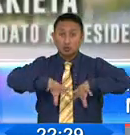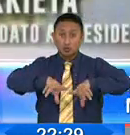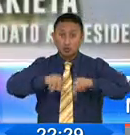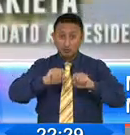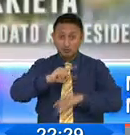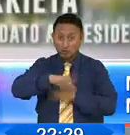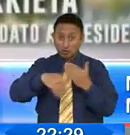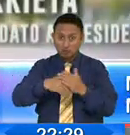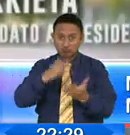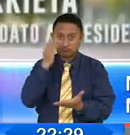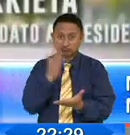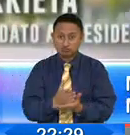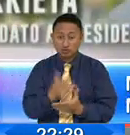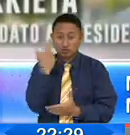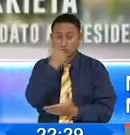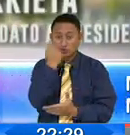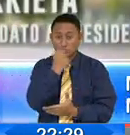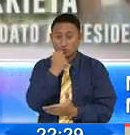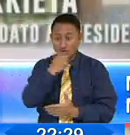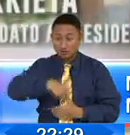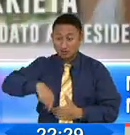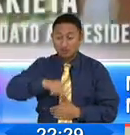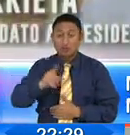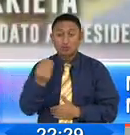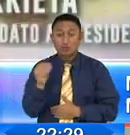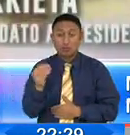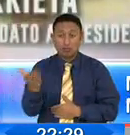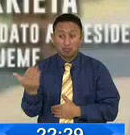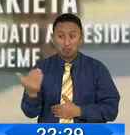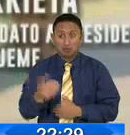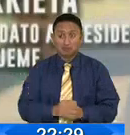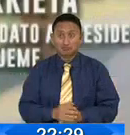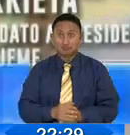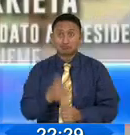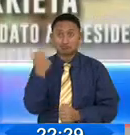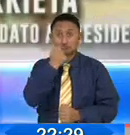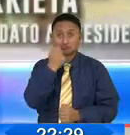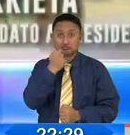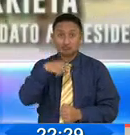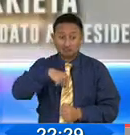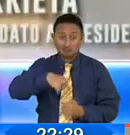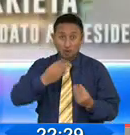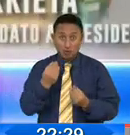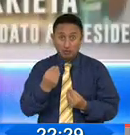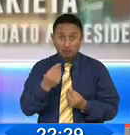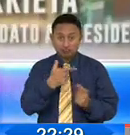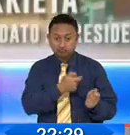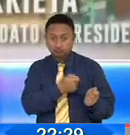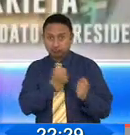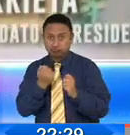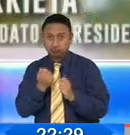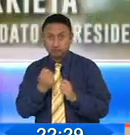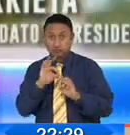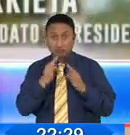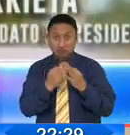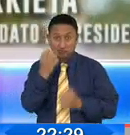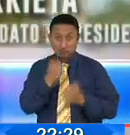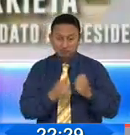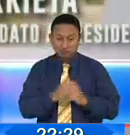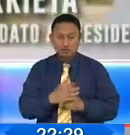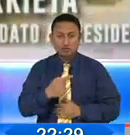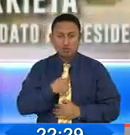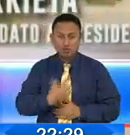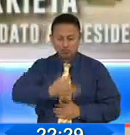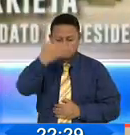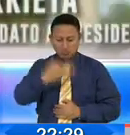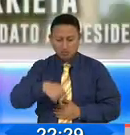calles y a los narcotraficantes que reclutan a menores. Basta que las drogas nos roben a nuestros jóvenes y destruyan nuestras familias. Soy un hombre de ley y voy